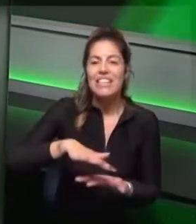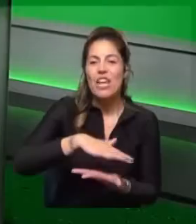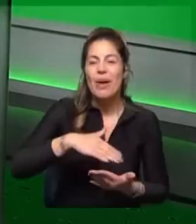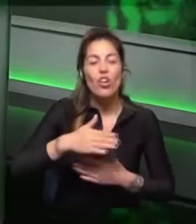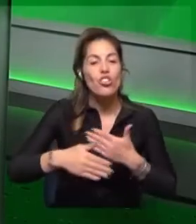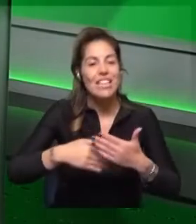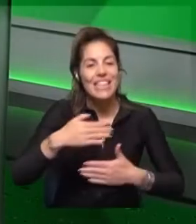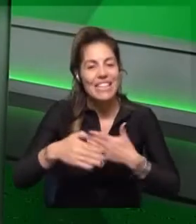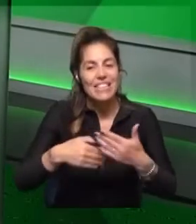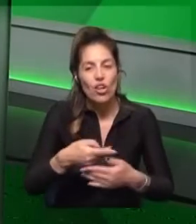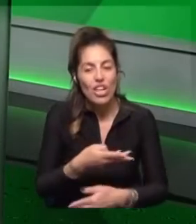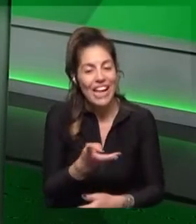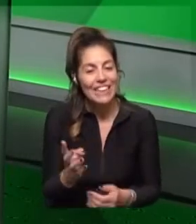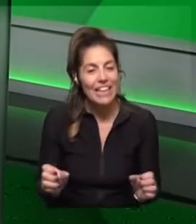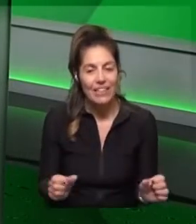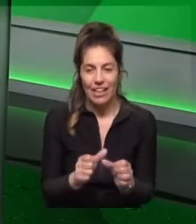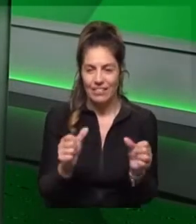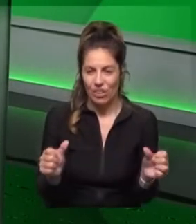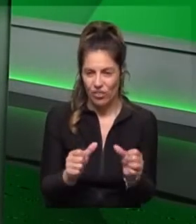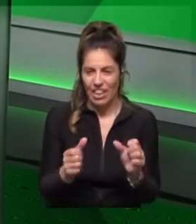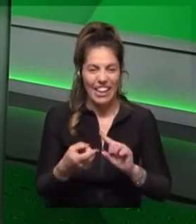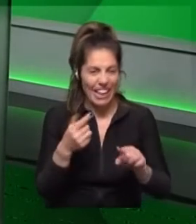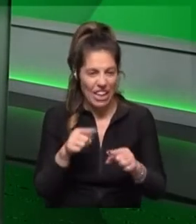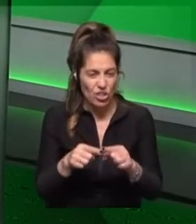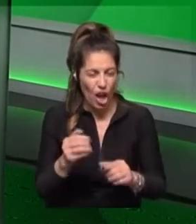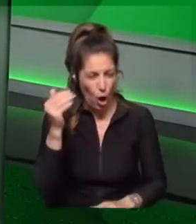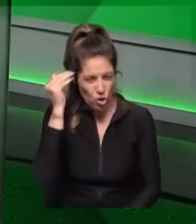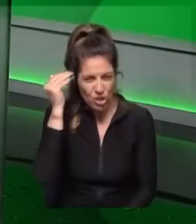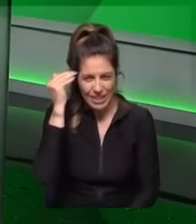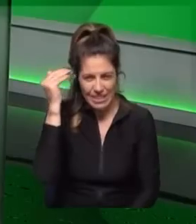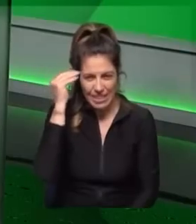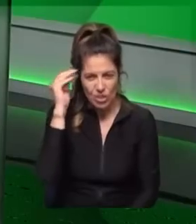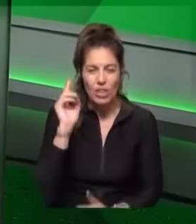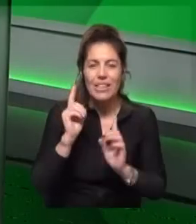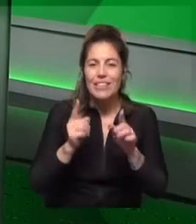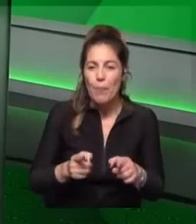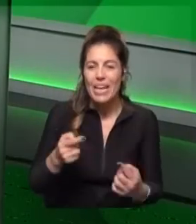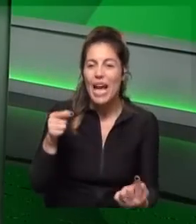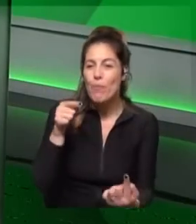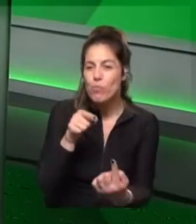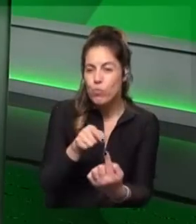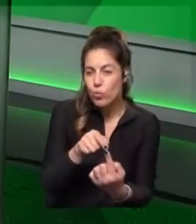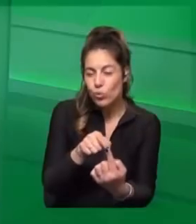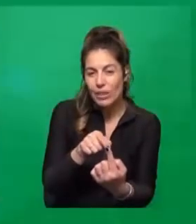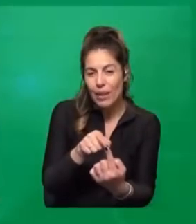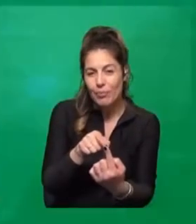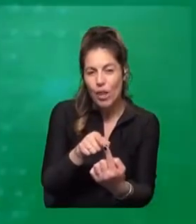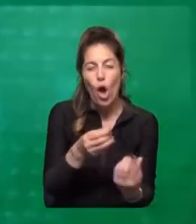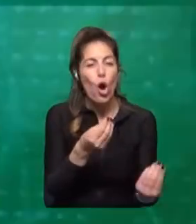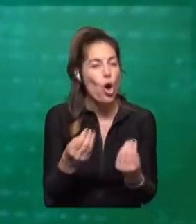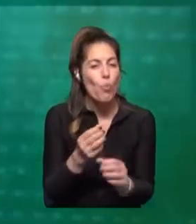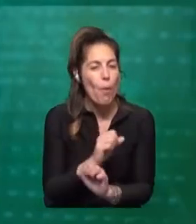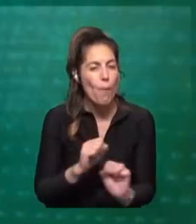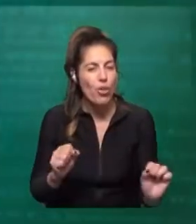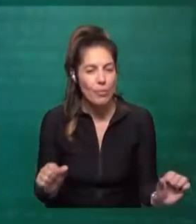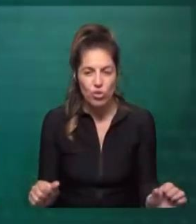desarrollan una cantidad de actividades que tienen que ver con la concientización y que también apuntan a Cómo podemos